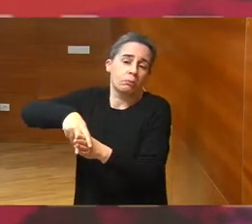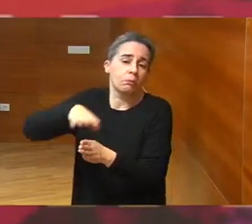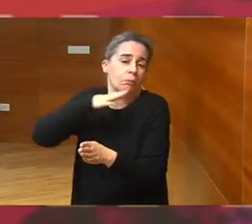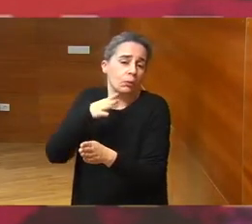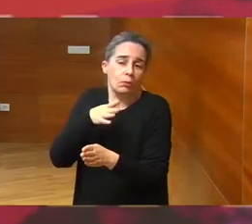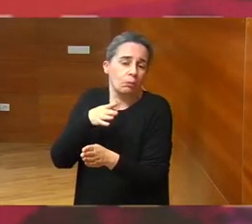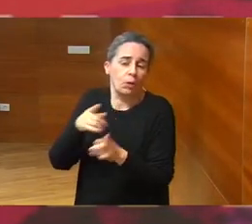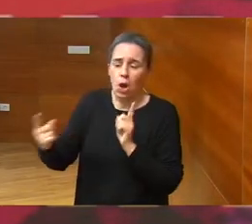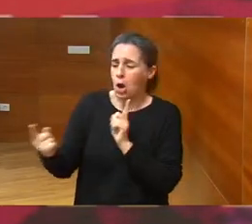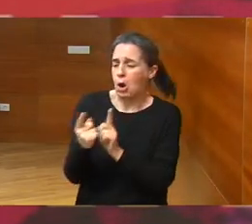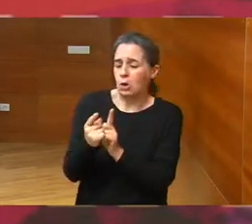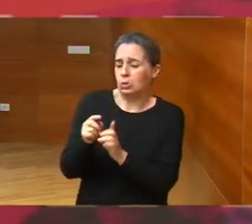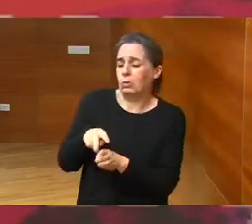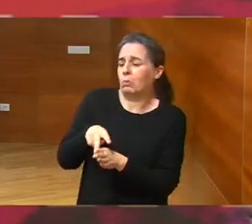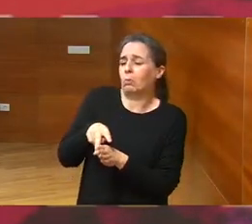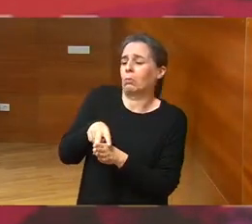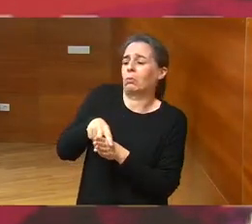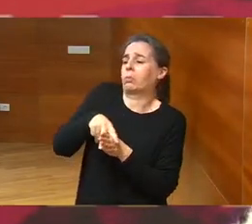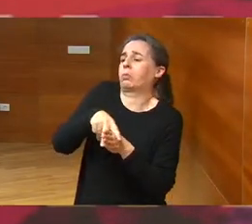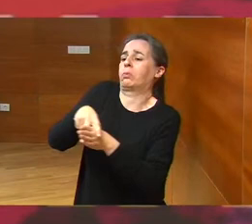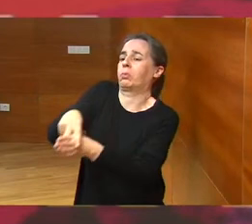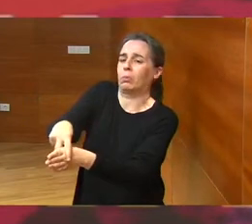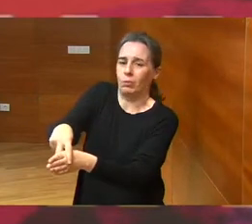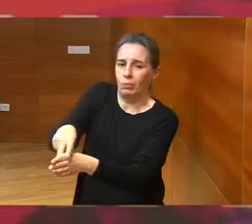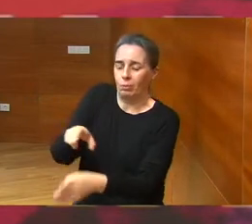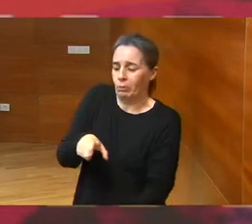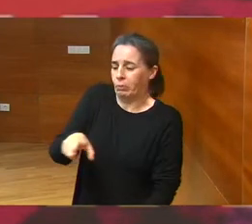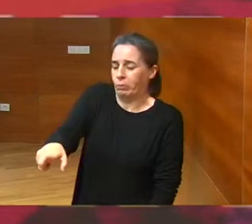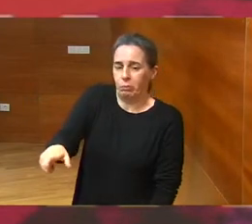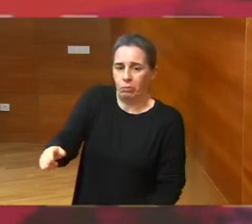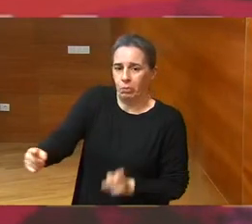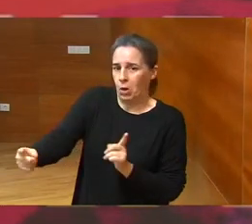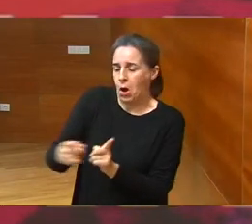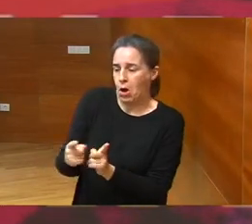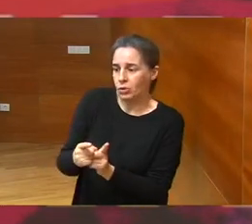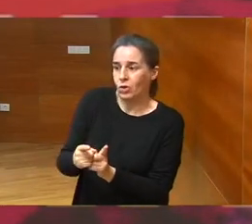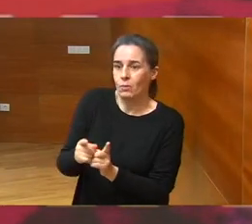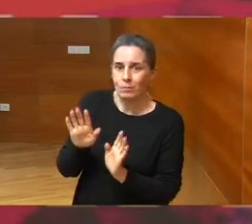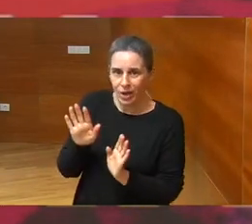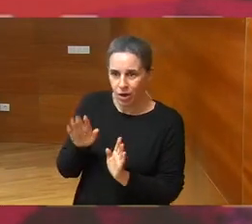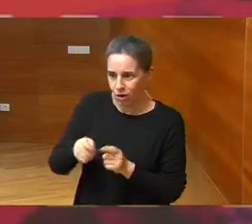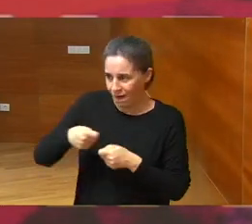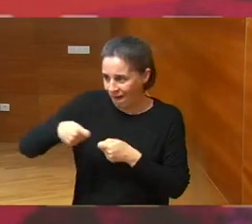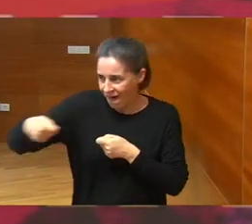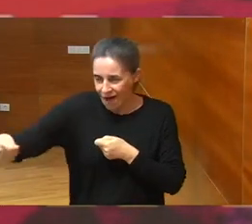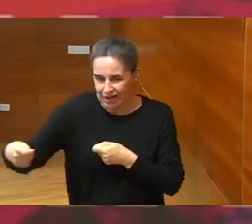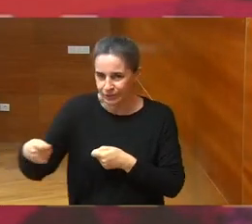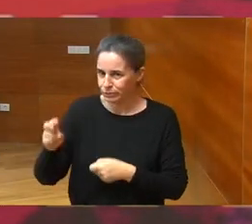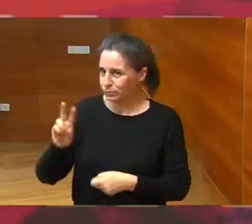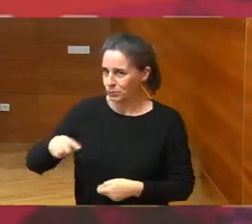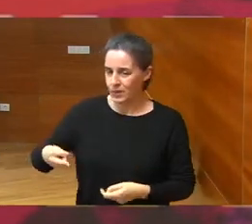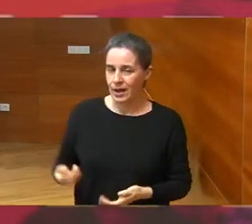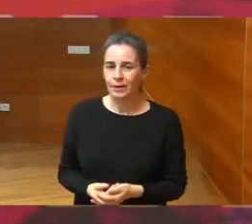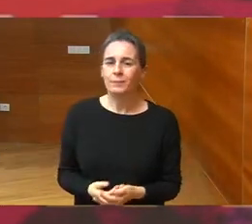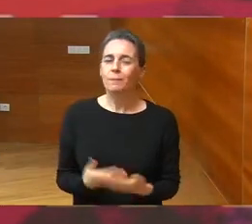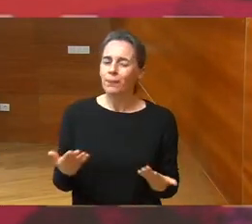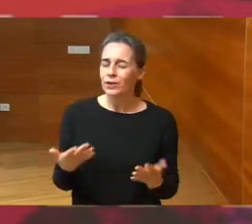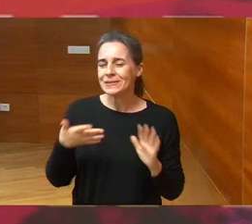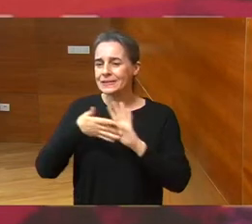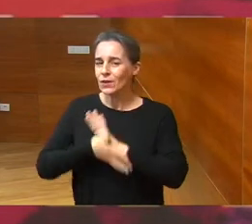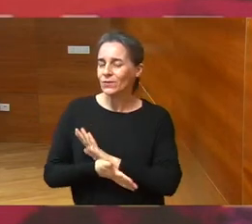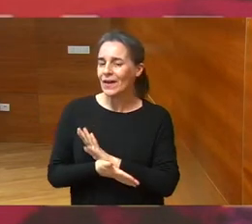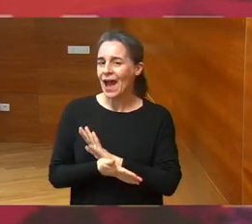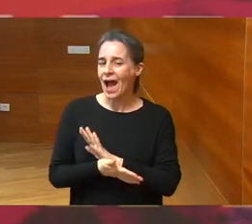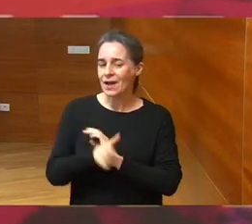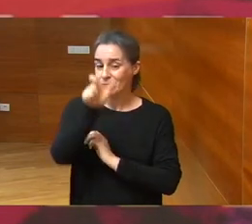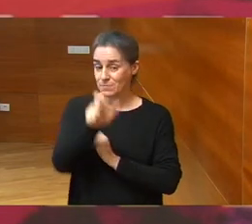dos pedaladas pero no visto entonces indica no va a ir formando también un carácter de que tenía las cosas que